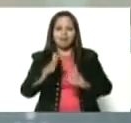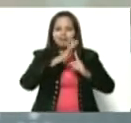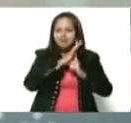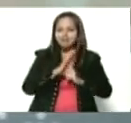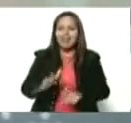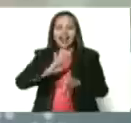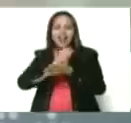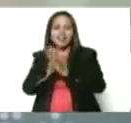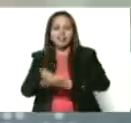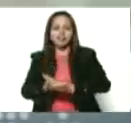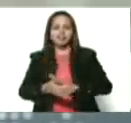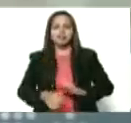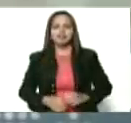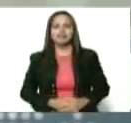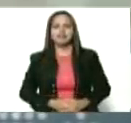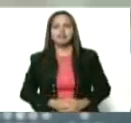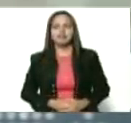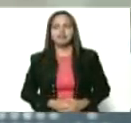la